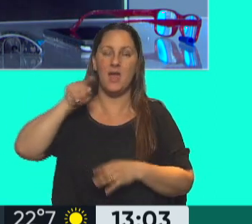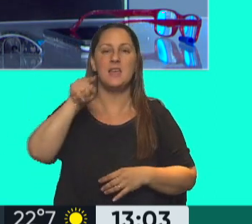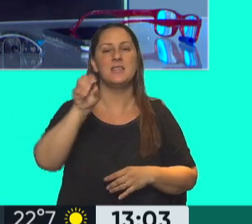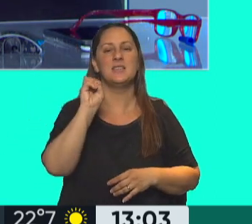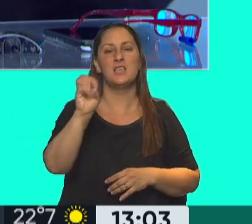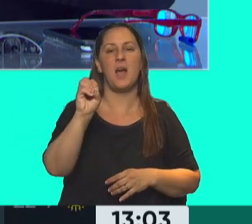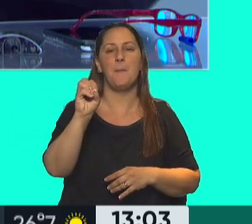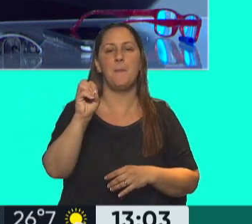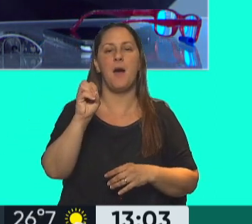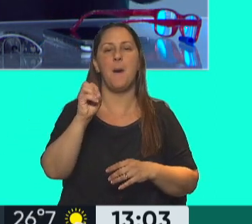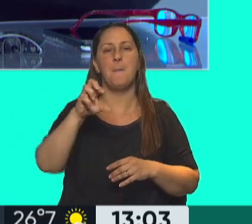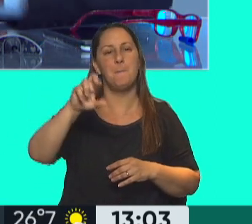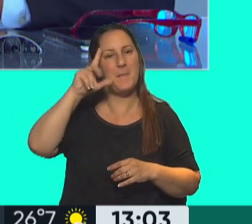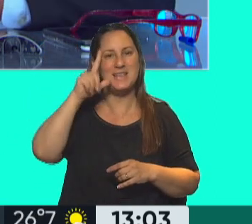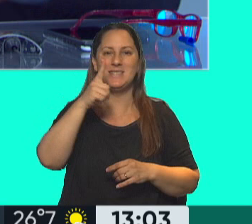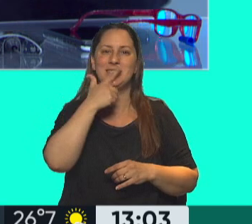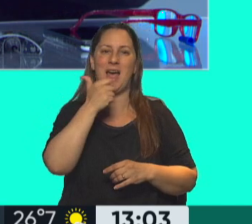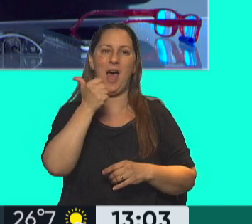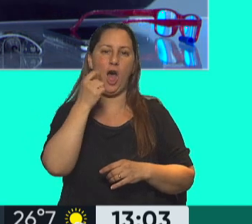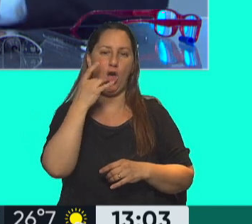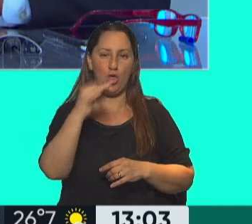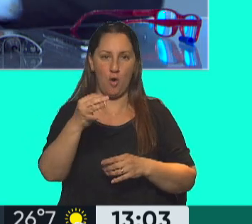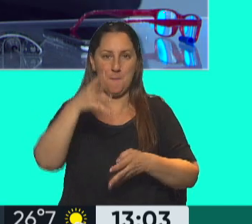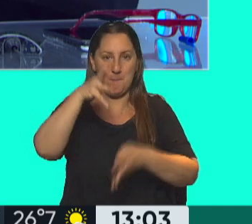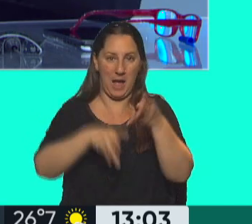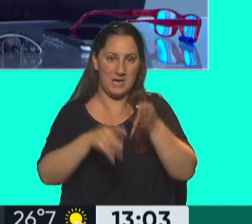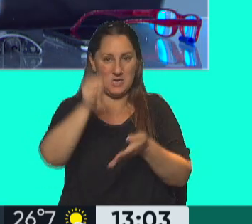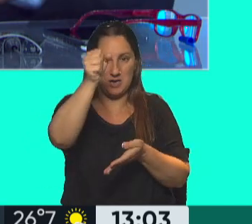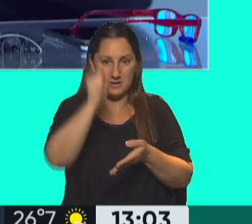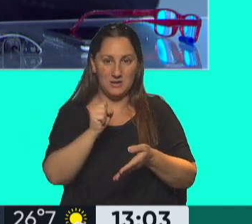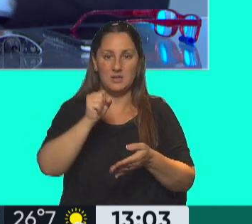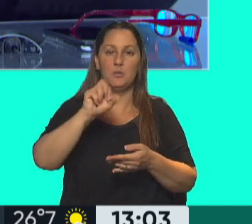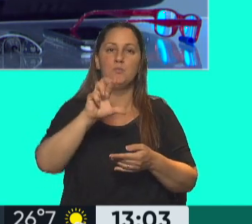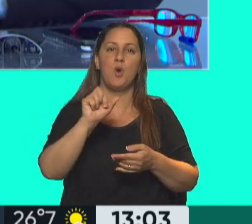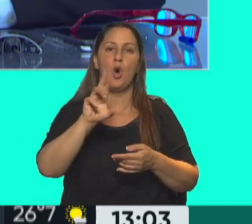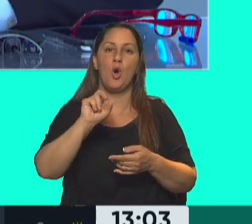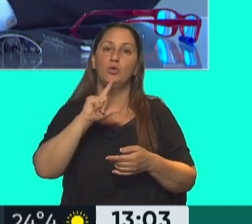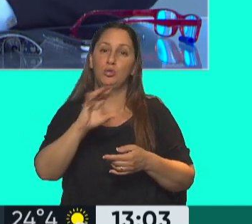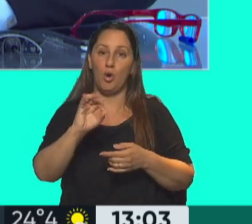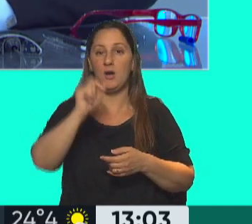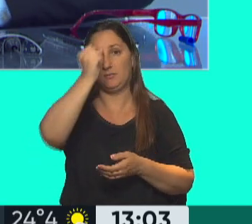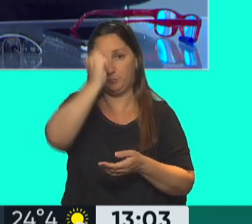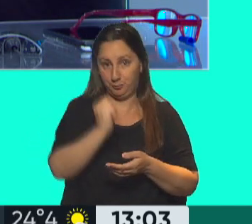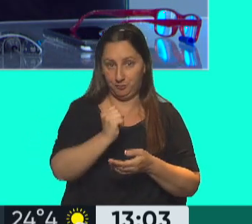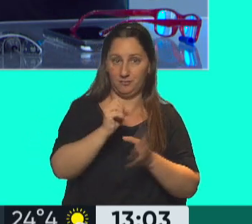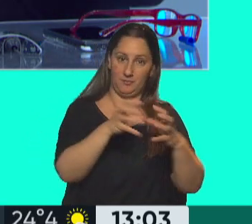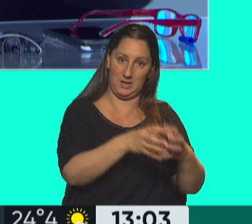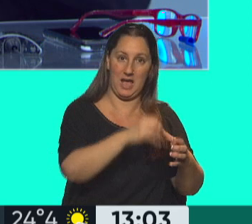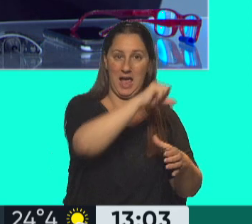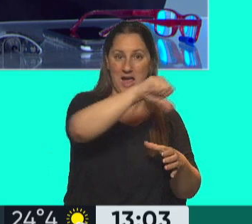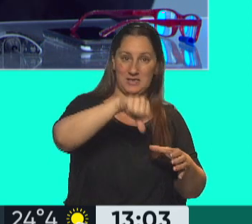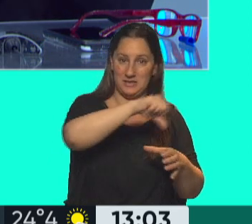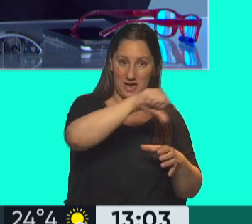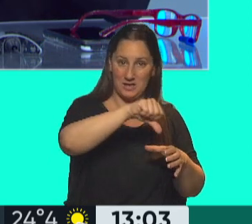se hace el prensado o extrusión en máquinas del poroto de soja. De eso sale una parte que es aceite y después